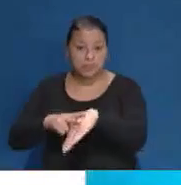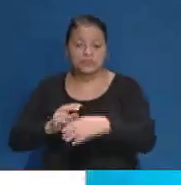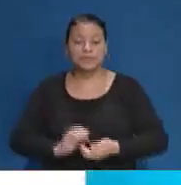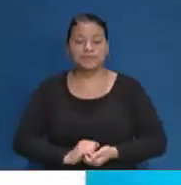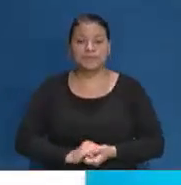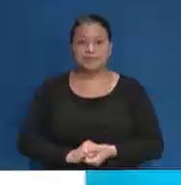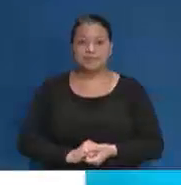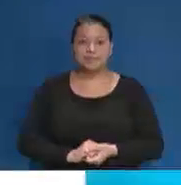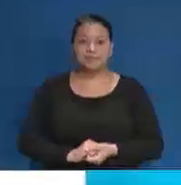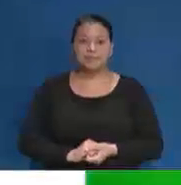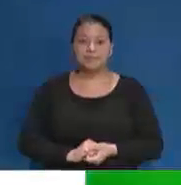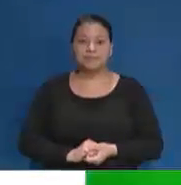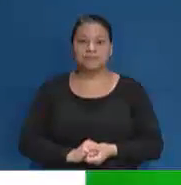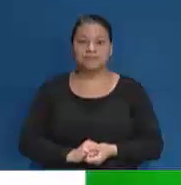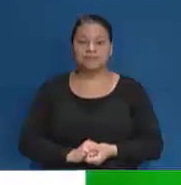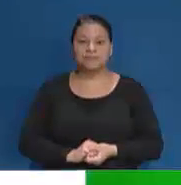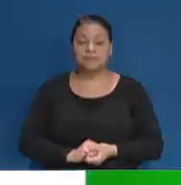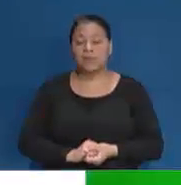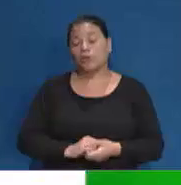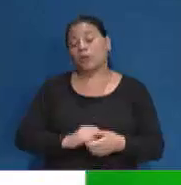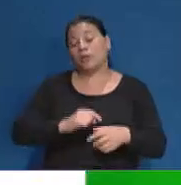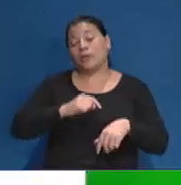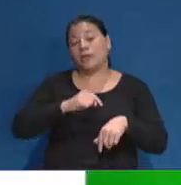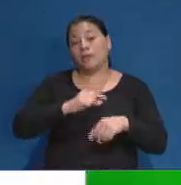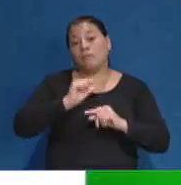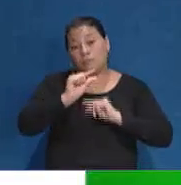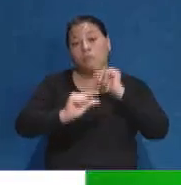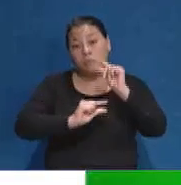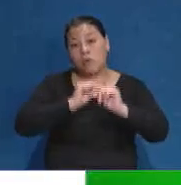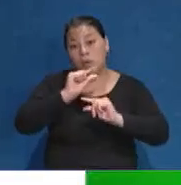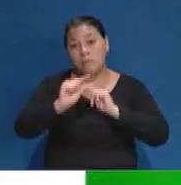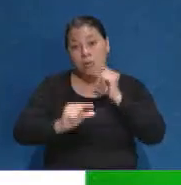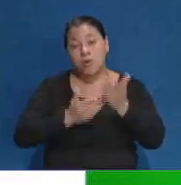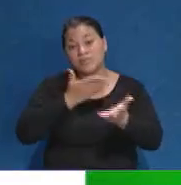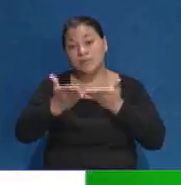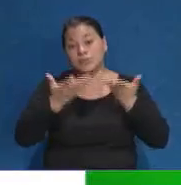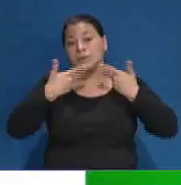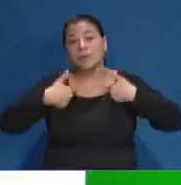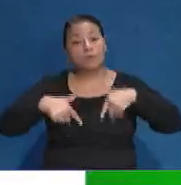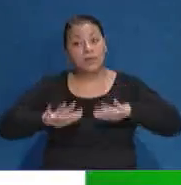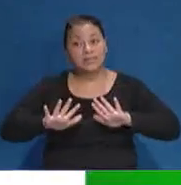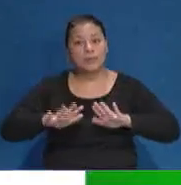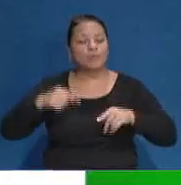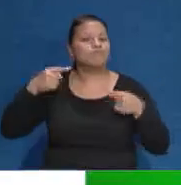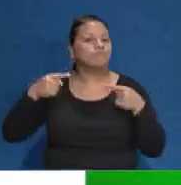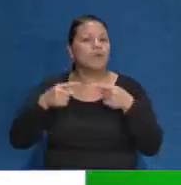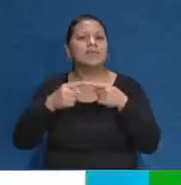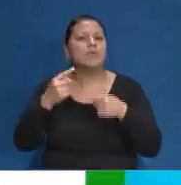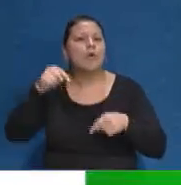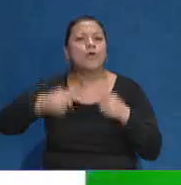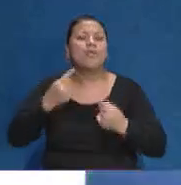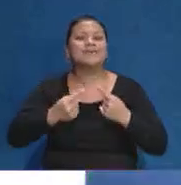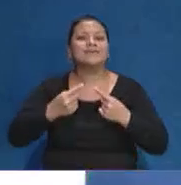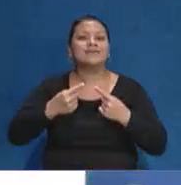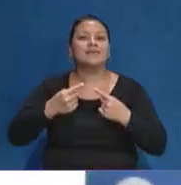tomar una normalidad, se tiene que tomar normal, pero nuestra principal obsesión hoy es ir bajando las incomodidades